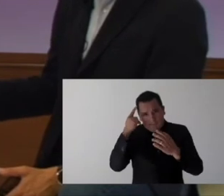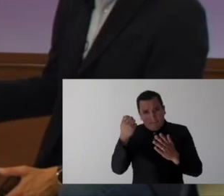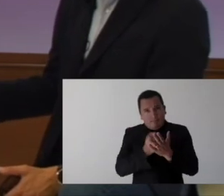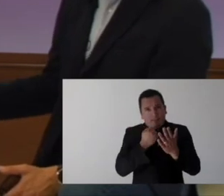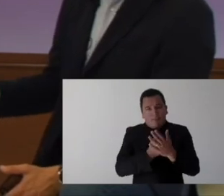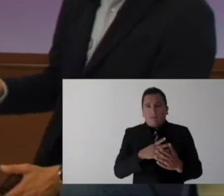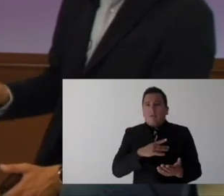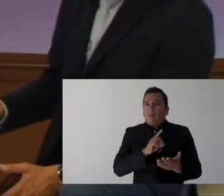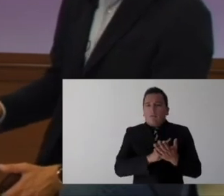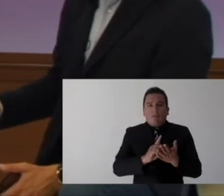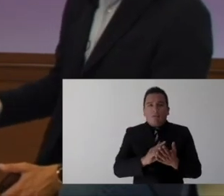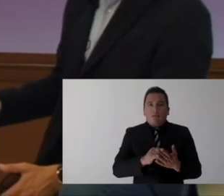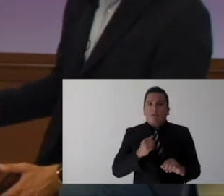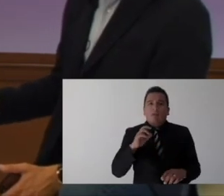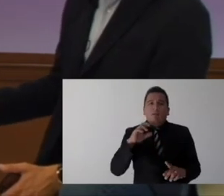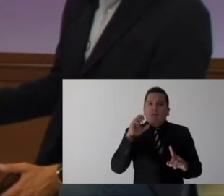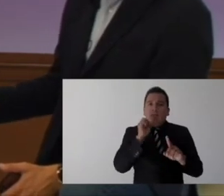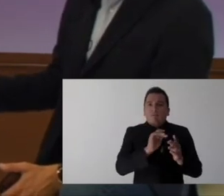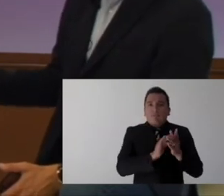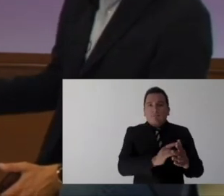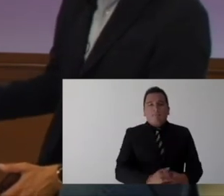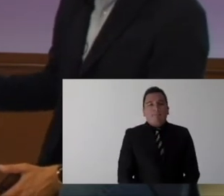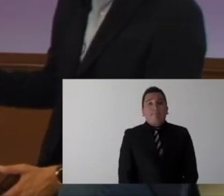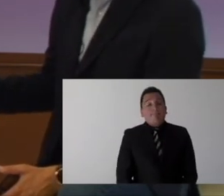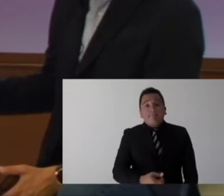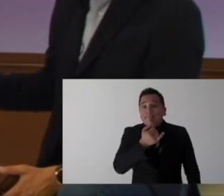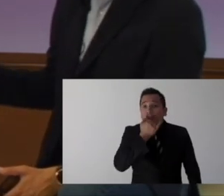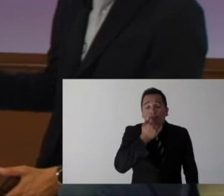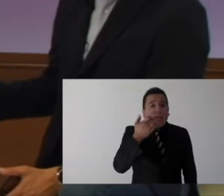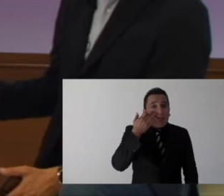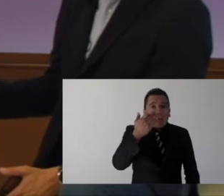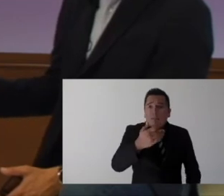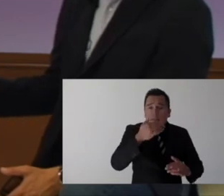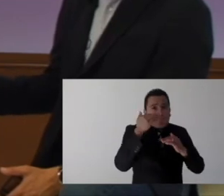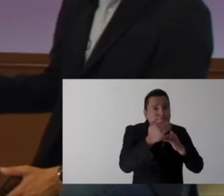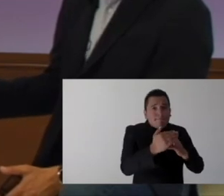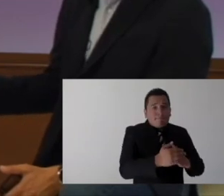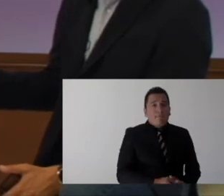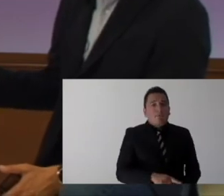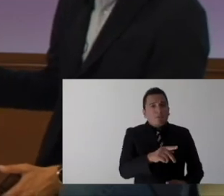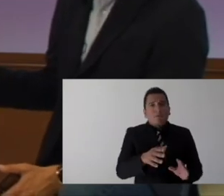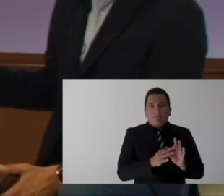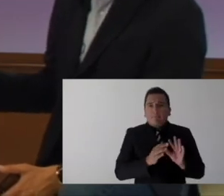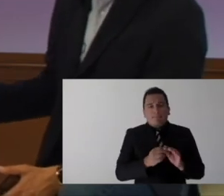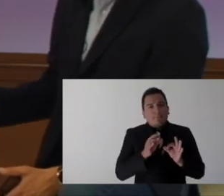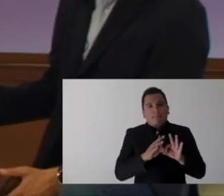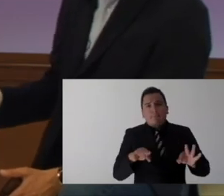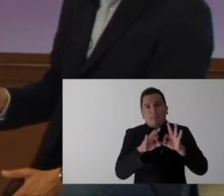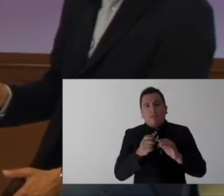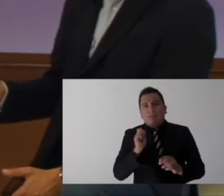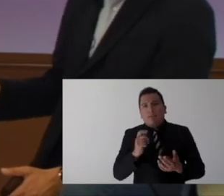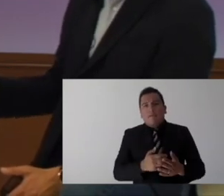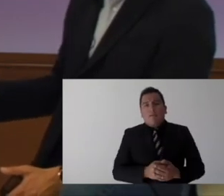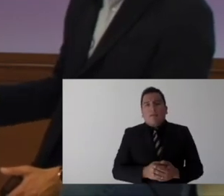acabas de mencionar. El tiempo se nos está terminando. Me parece muy importante lo que comentaste acerca del compromiso,